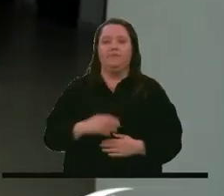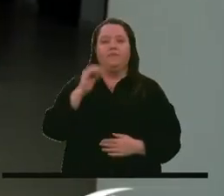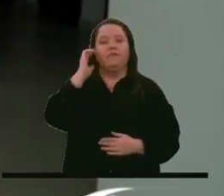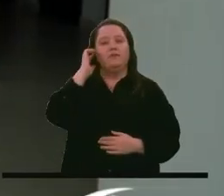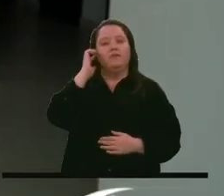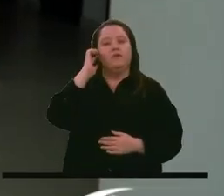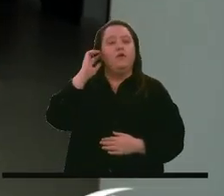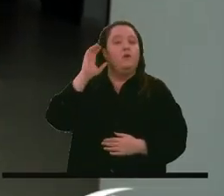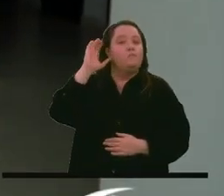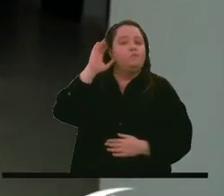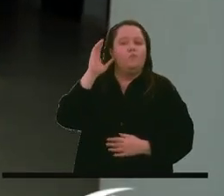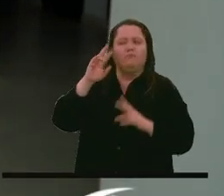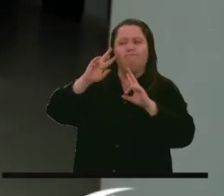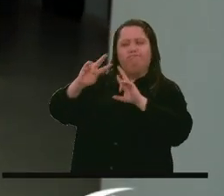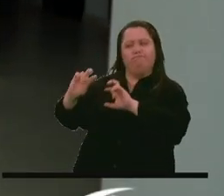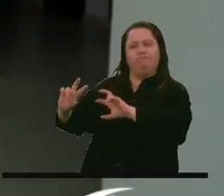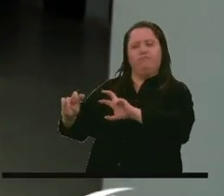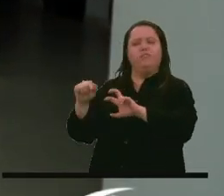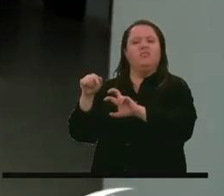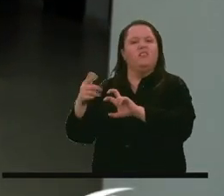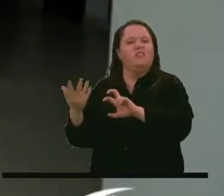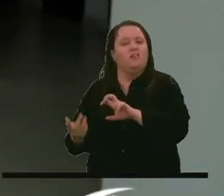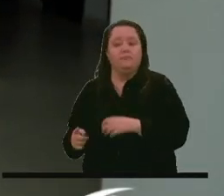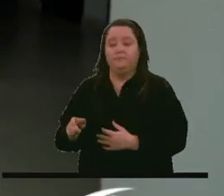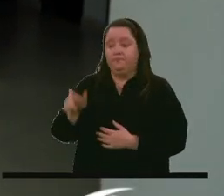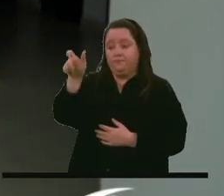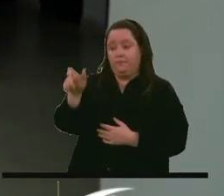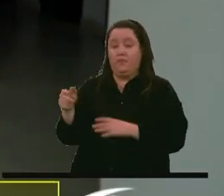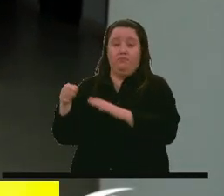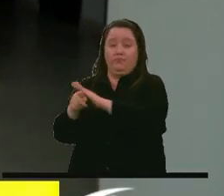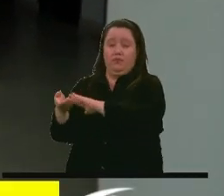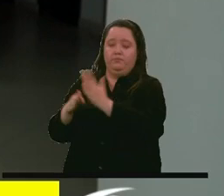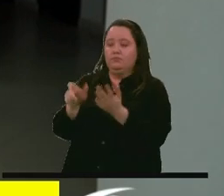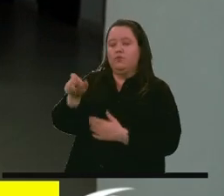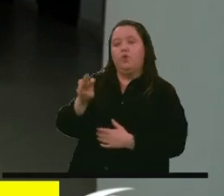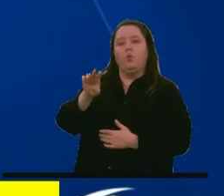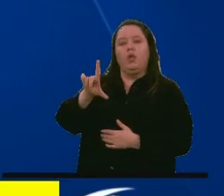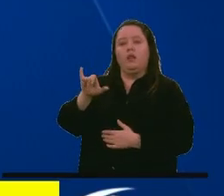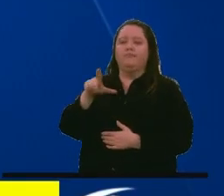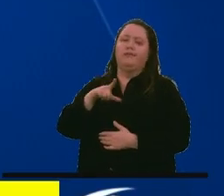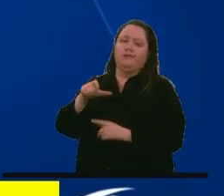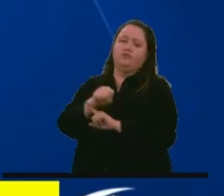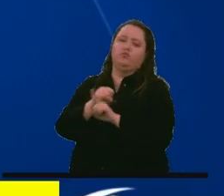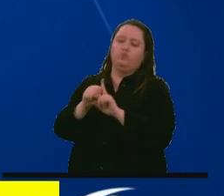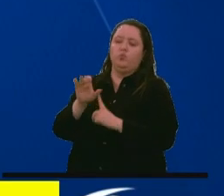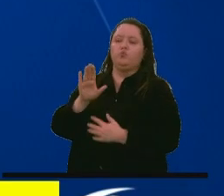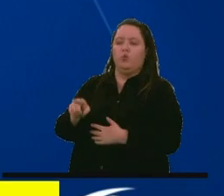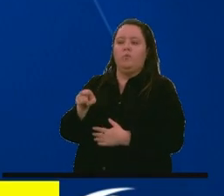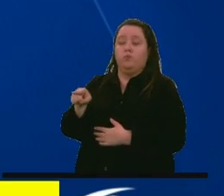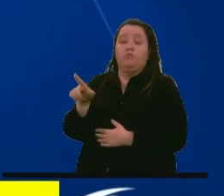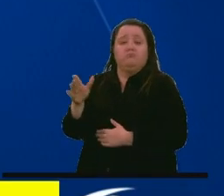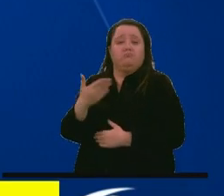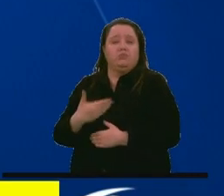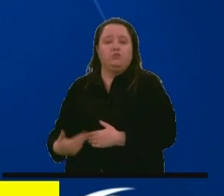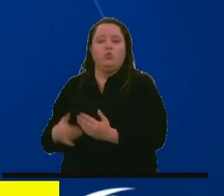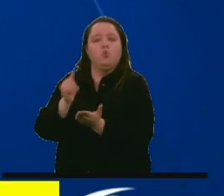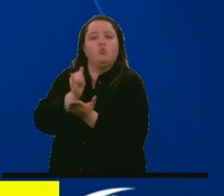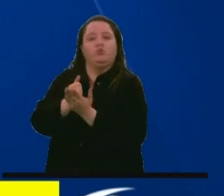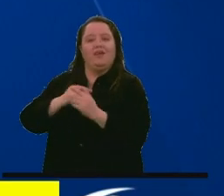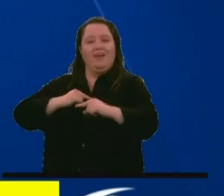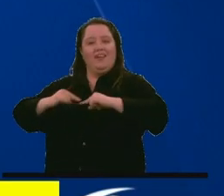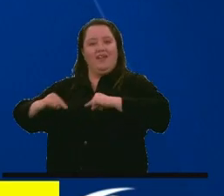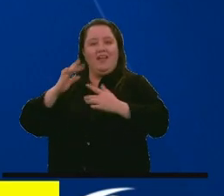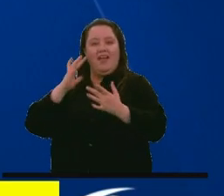esta hora es materia de investigación el asesinato de William Pedraza, reconocido líder social y presidente de la Junta Administradora